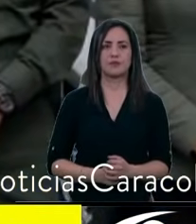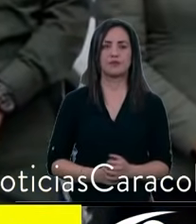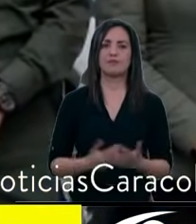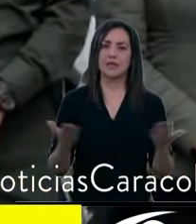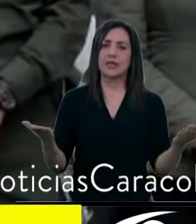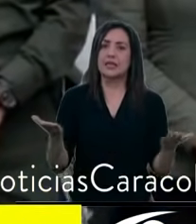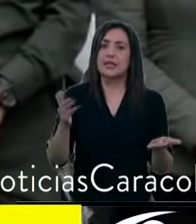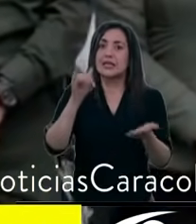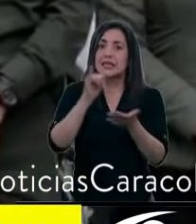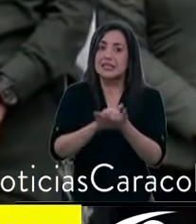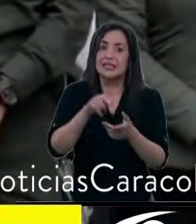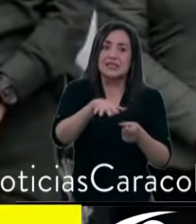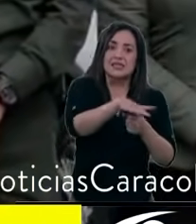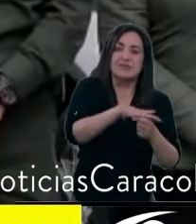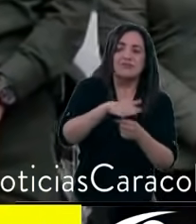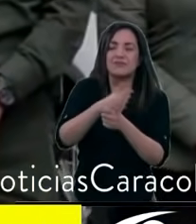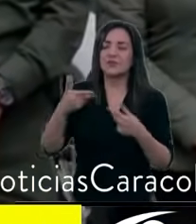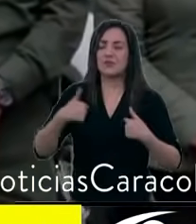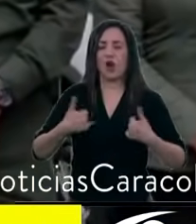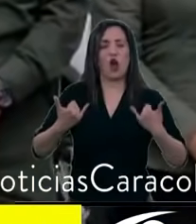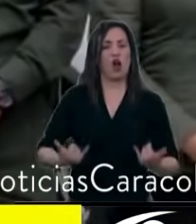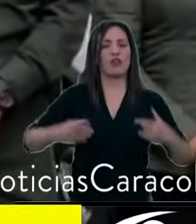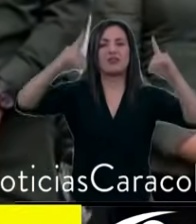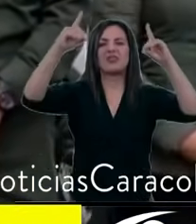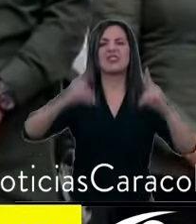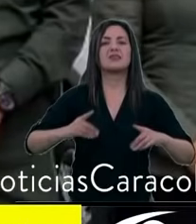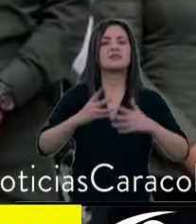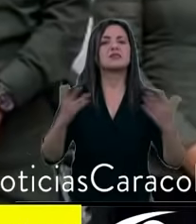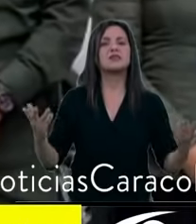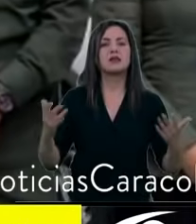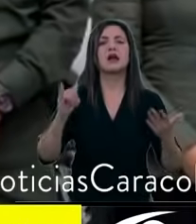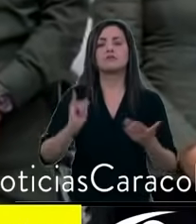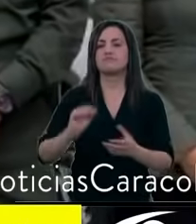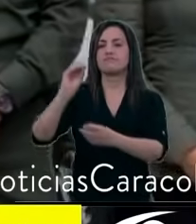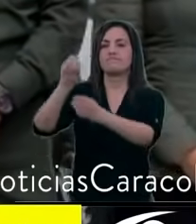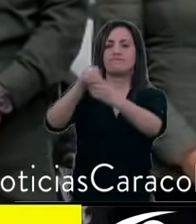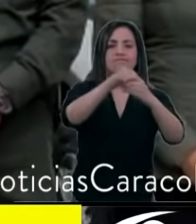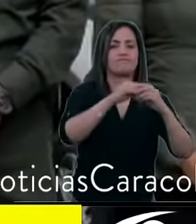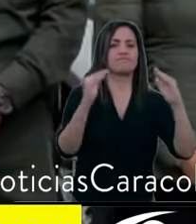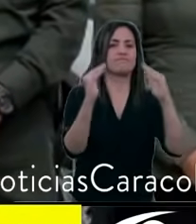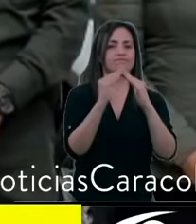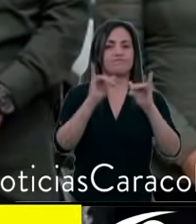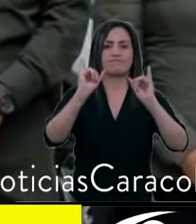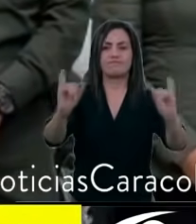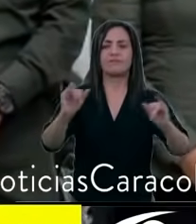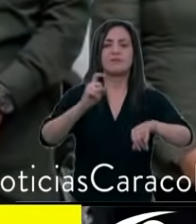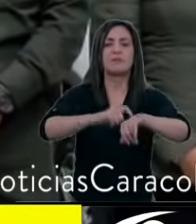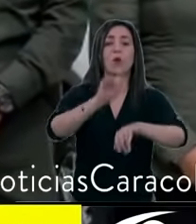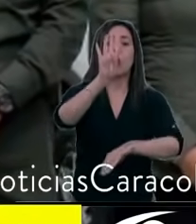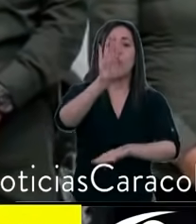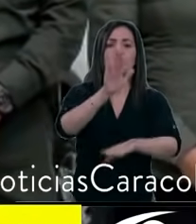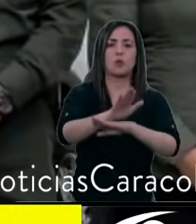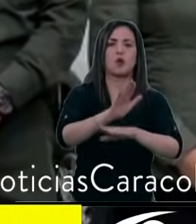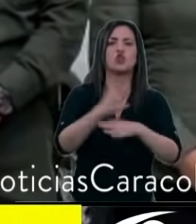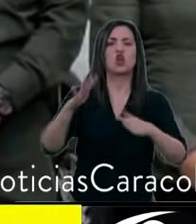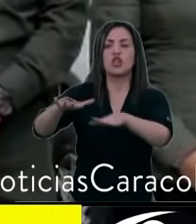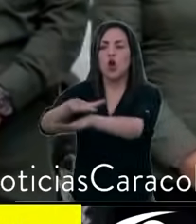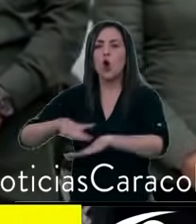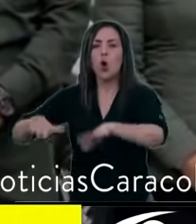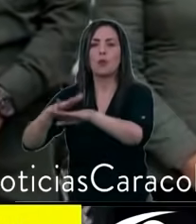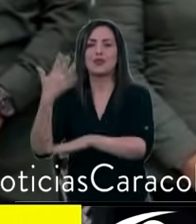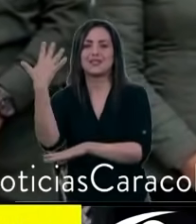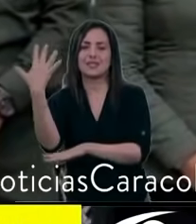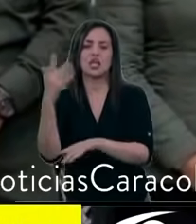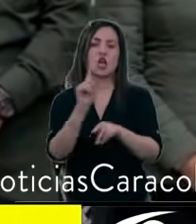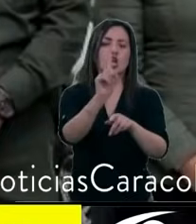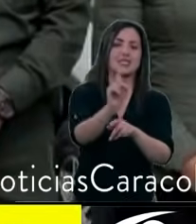Por esas razones, hoy he tomado la decisión de que tendremos toque de queda desde las 4 de la tarde en la comuna 5, la 6